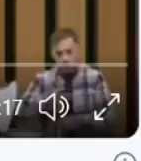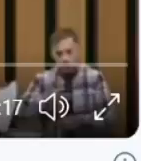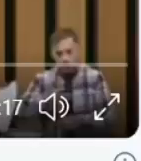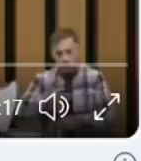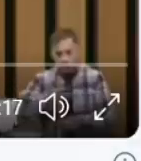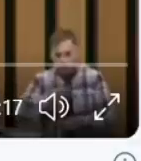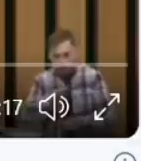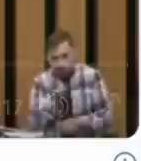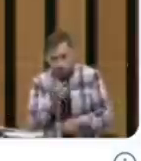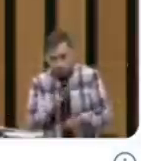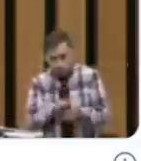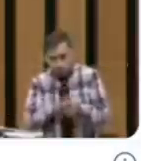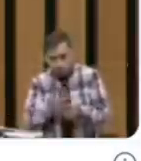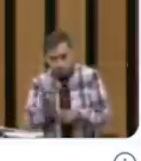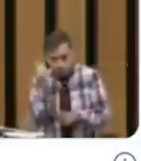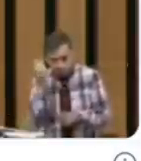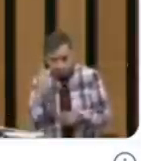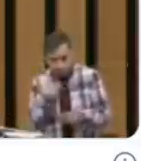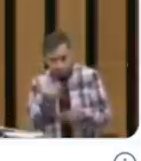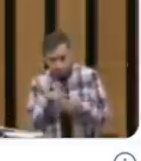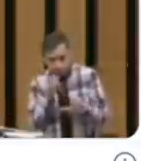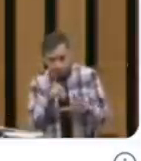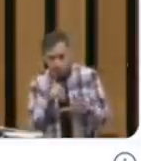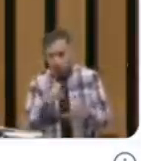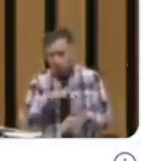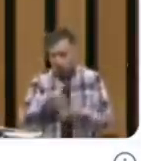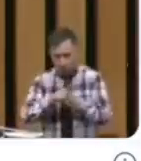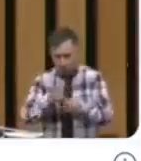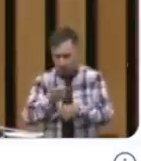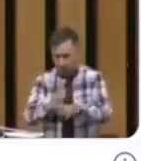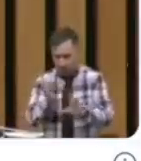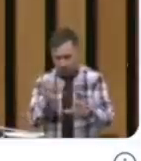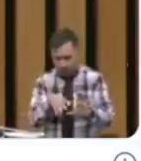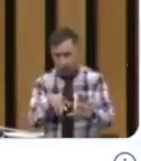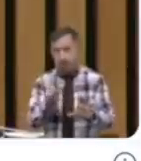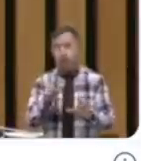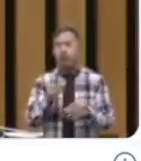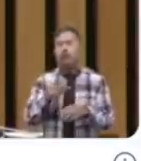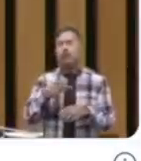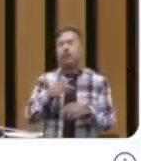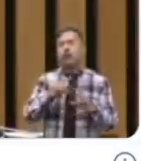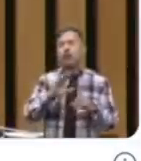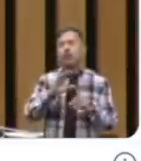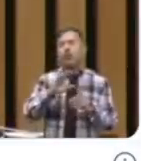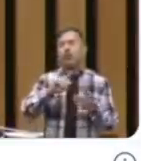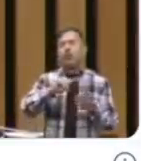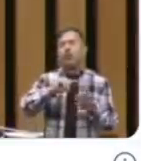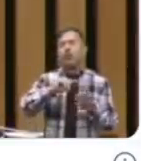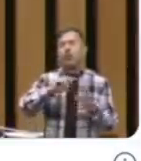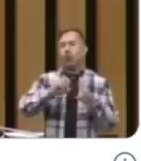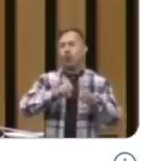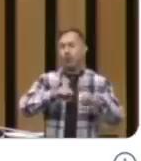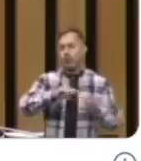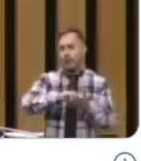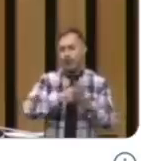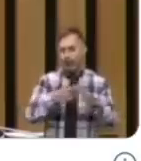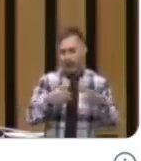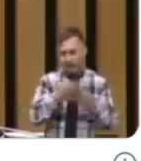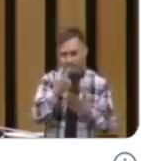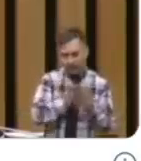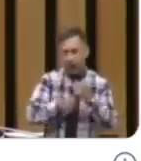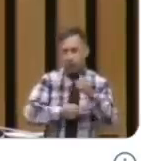gubernatura en su investigación la unidad técnica de fiscalización identificó que a lo largo de 2020 21